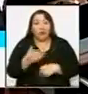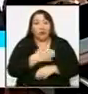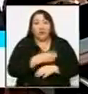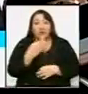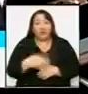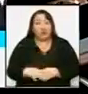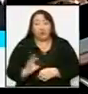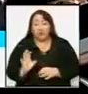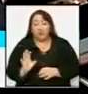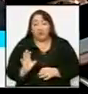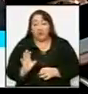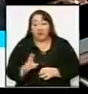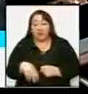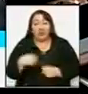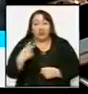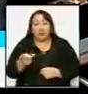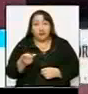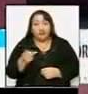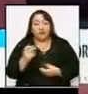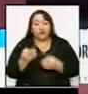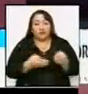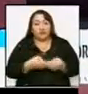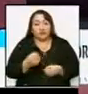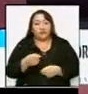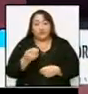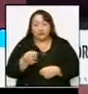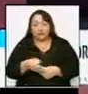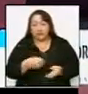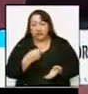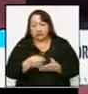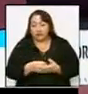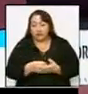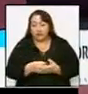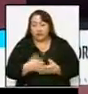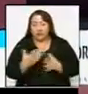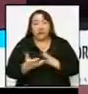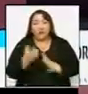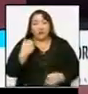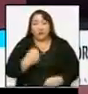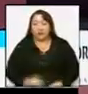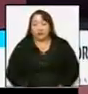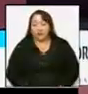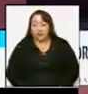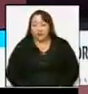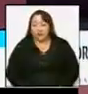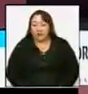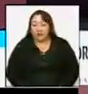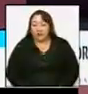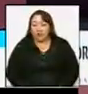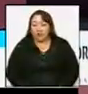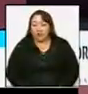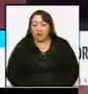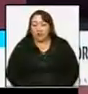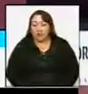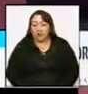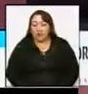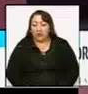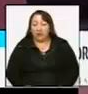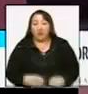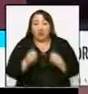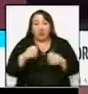rato de esa manera. En segundo lugar, los costos, todas esas cosas que le ha puesto alrededor se puede quitar, porque una renuncia no tiene por qué